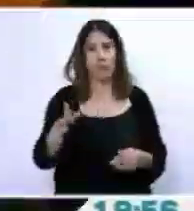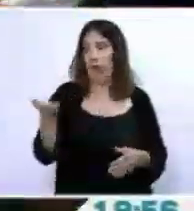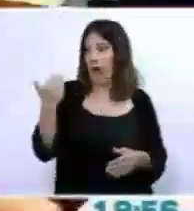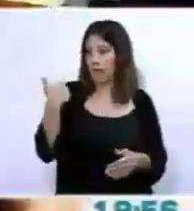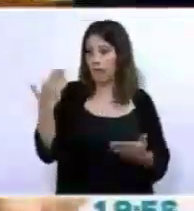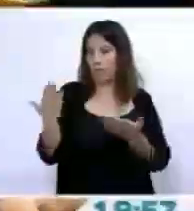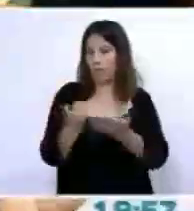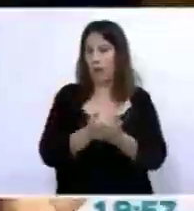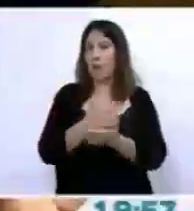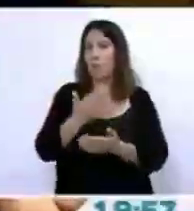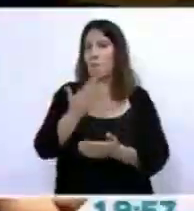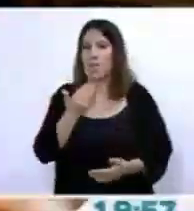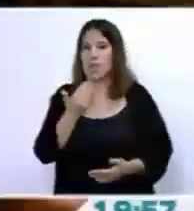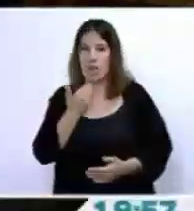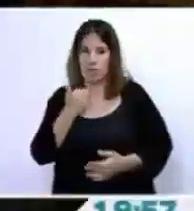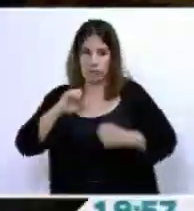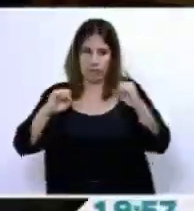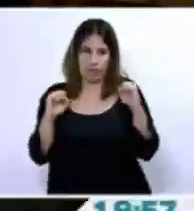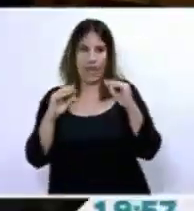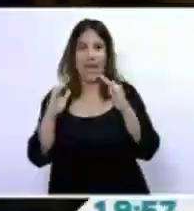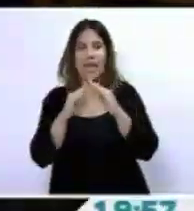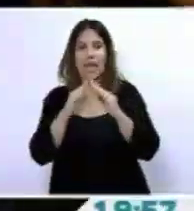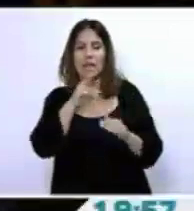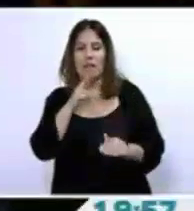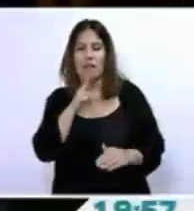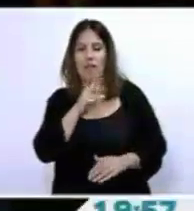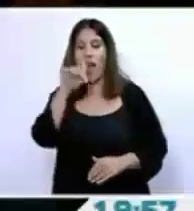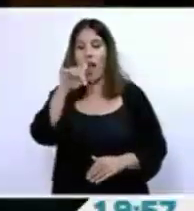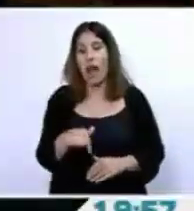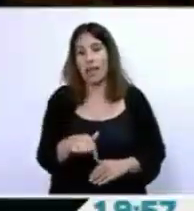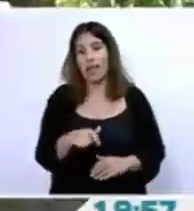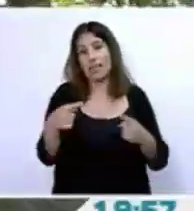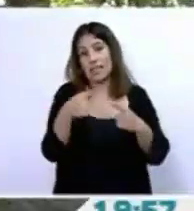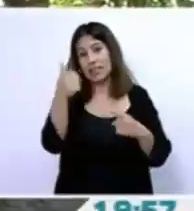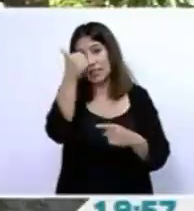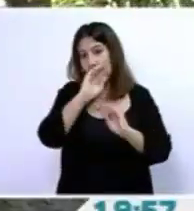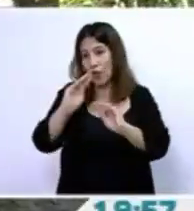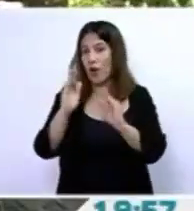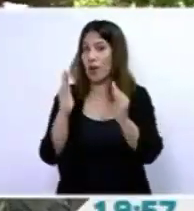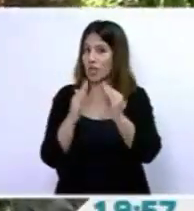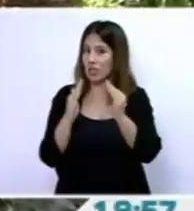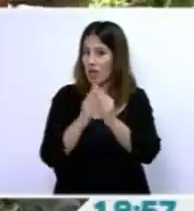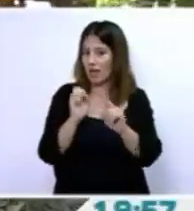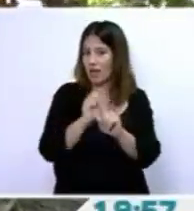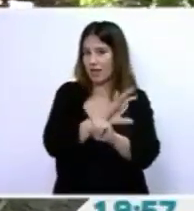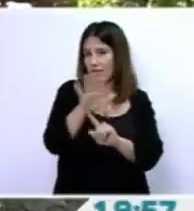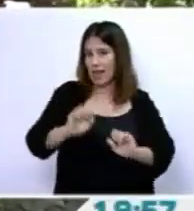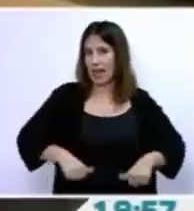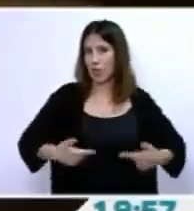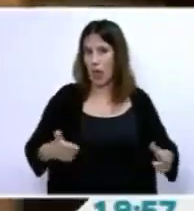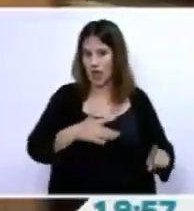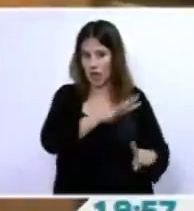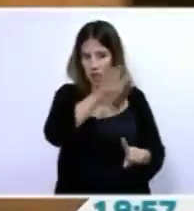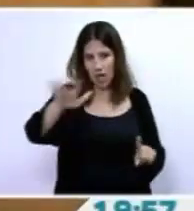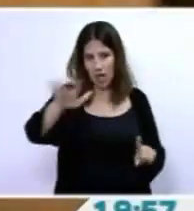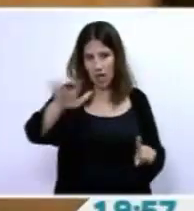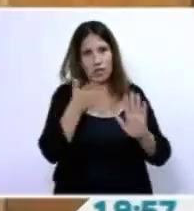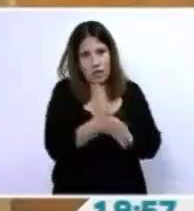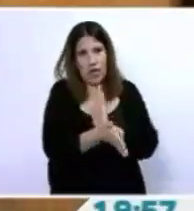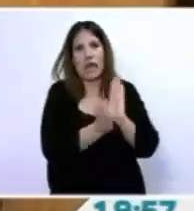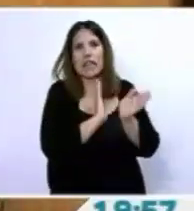Sí, en Mérida. Aquí en casa de tu tío, oye, aquí rodeado de naturaleza, la verdad que supongo que esto también es terapia, esto también te ha ayudado a ponerte, ¿no? Me ha